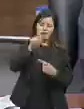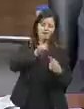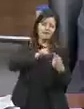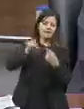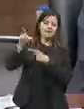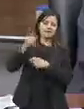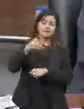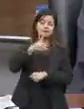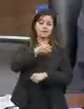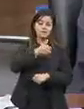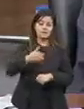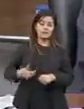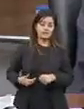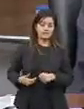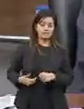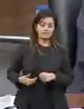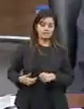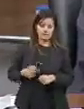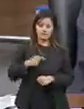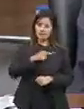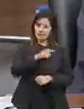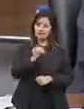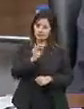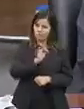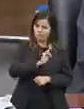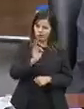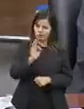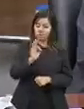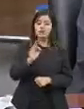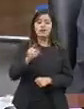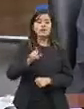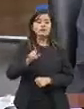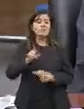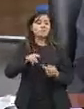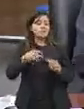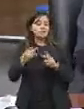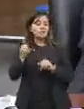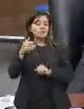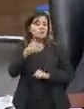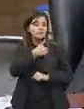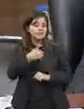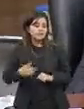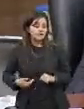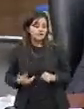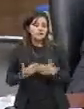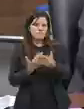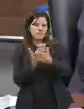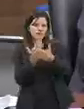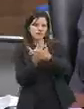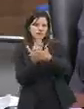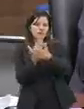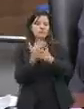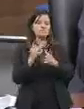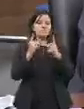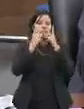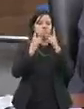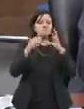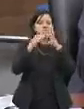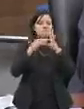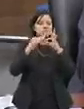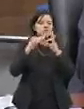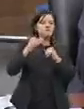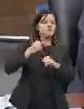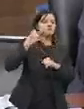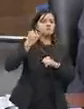República no tendría la posibilidad de hacer ninguna referencia en su conferencia mañanera a esa situación y,